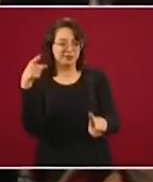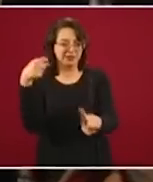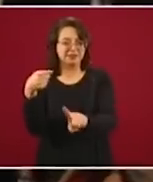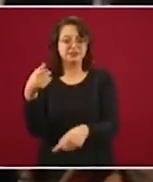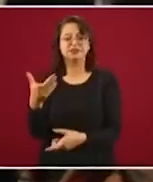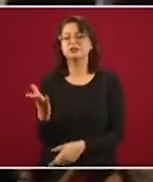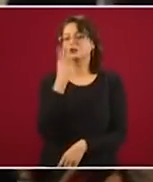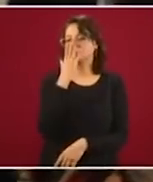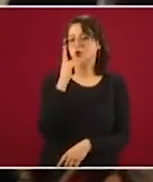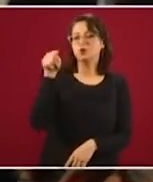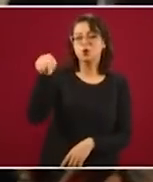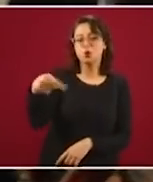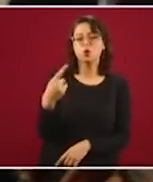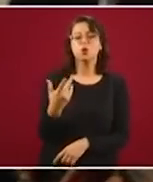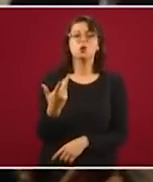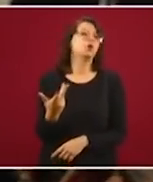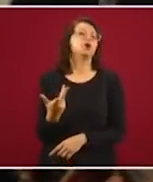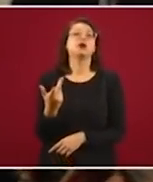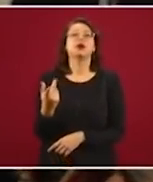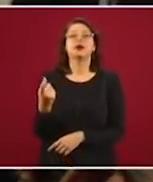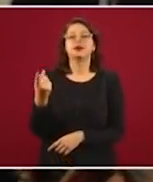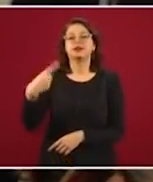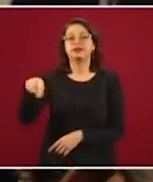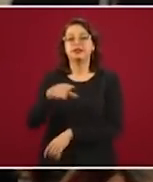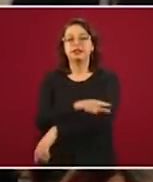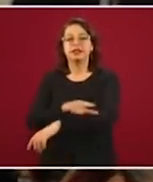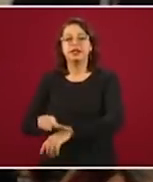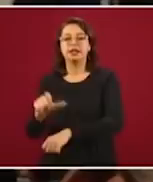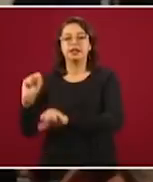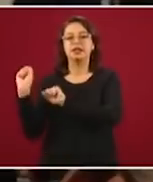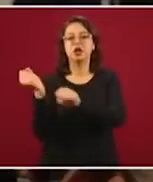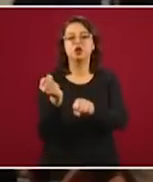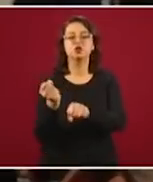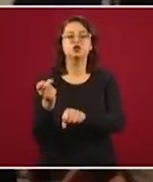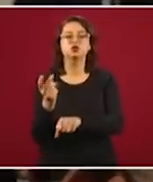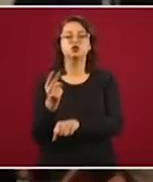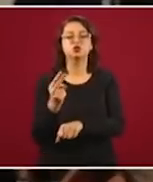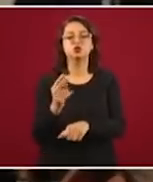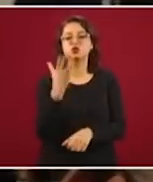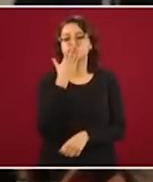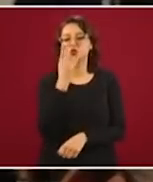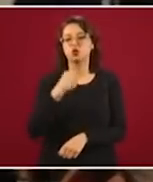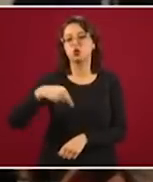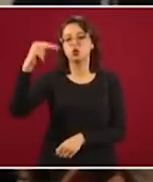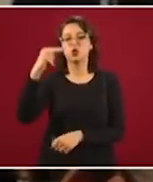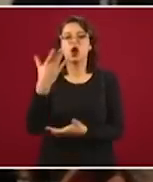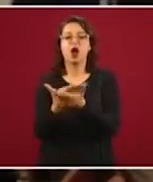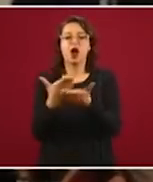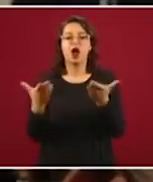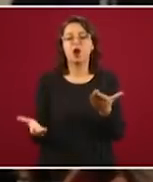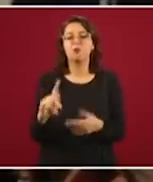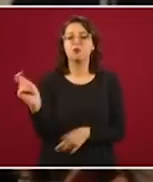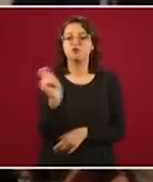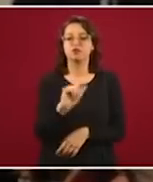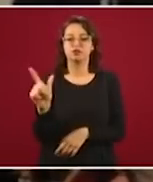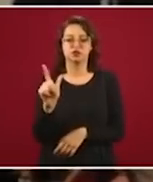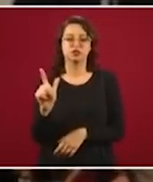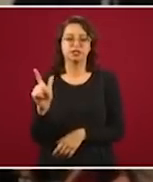está creando lo que antes era la Liga de Béisbol Sonora Norte, ahora se llama la Liga Profesional de Béisbol Sonora.